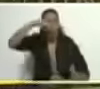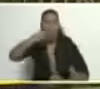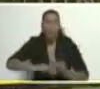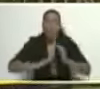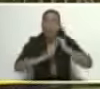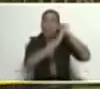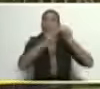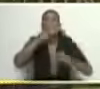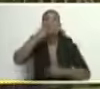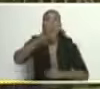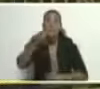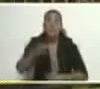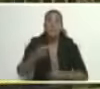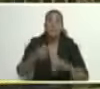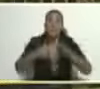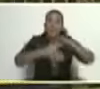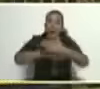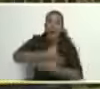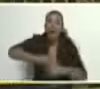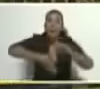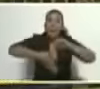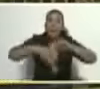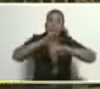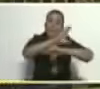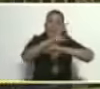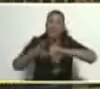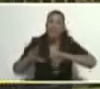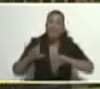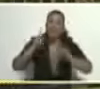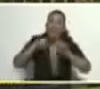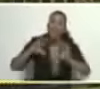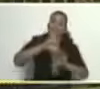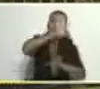liderazgo político en nuestro mundo.